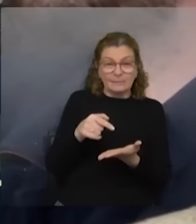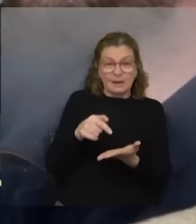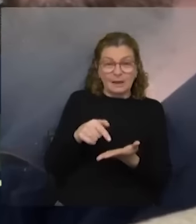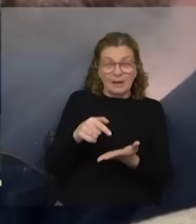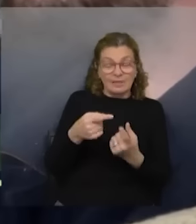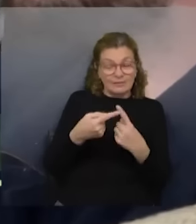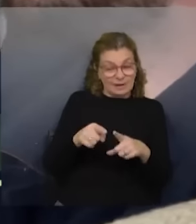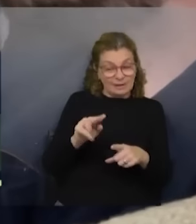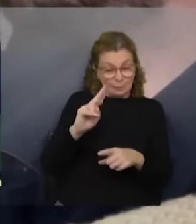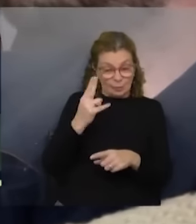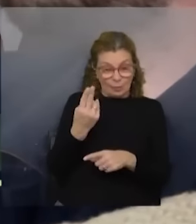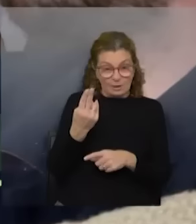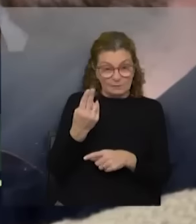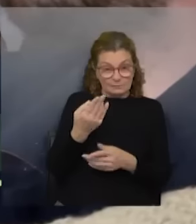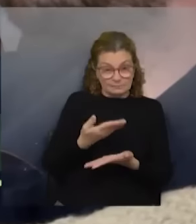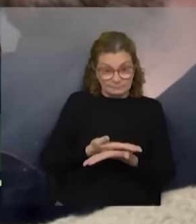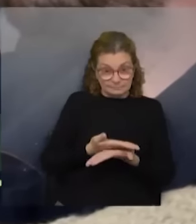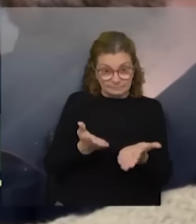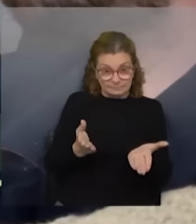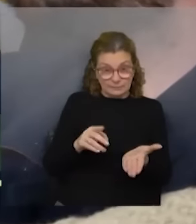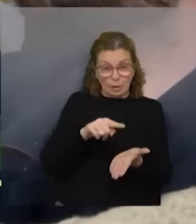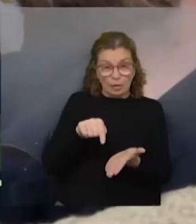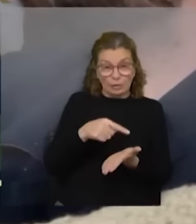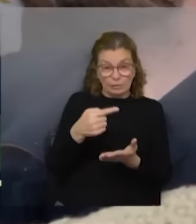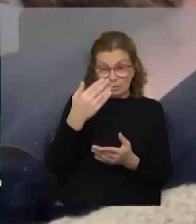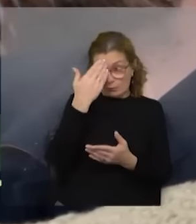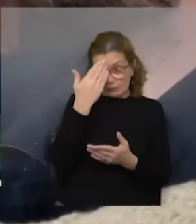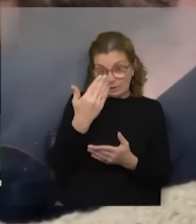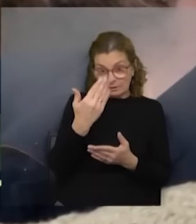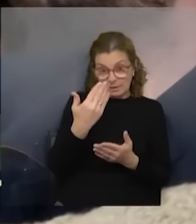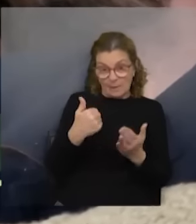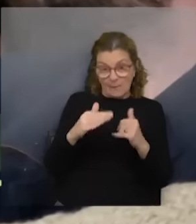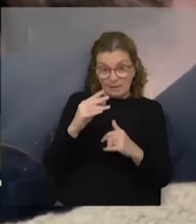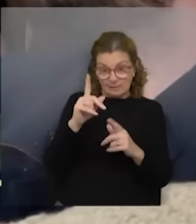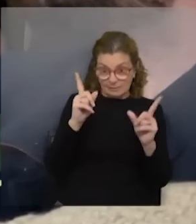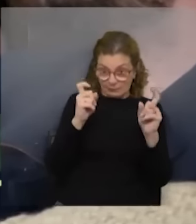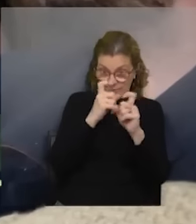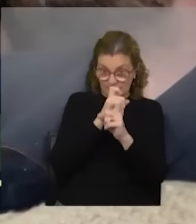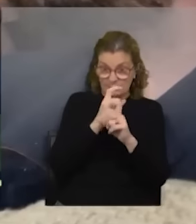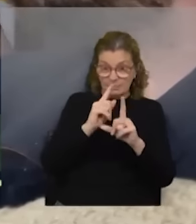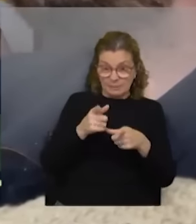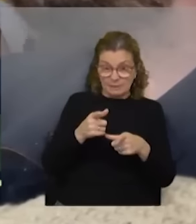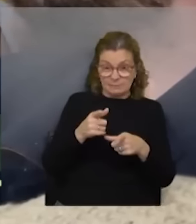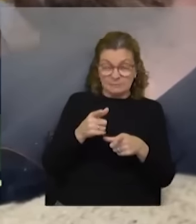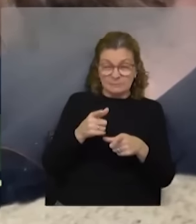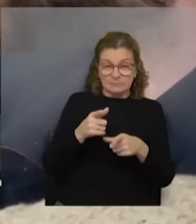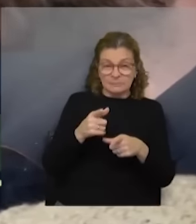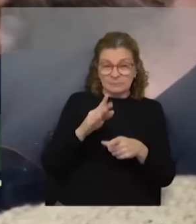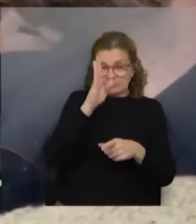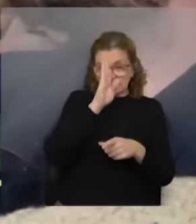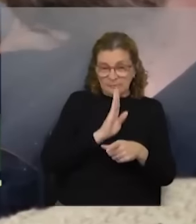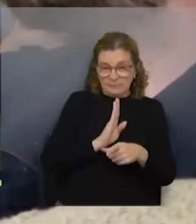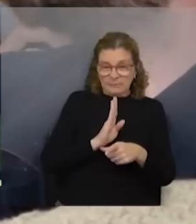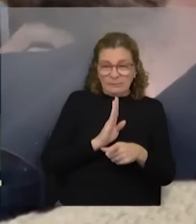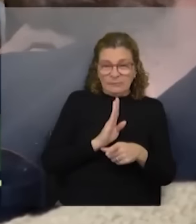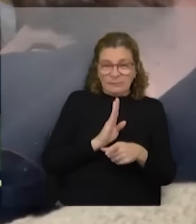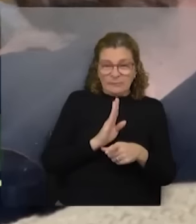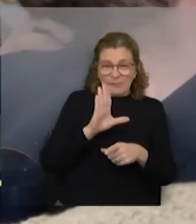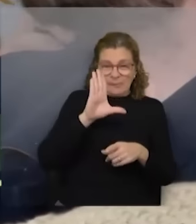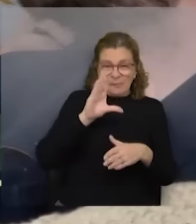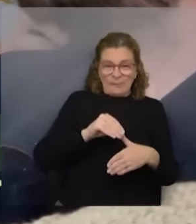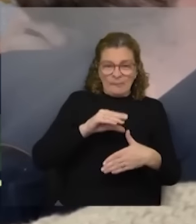una realidad donde lo que tenemos enfrente es bastante más complicado que tienen pata en Brasil y en toda